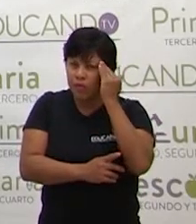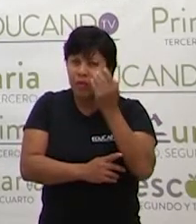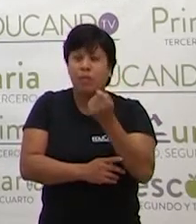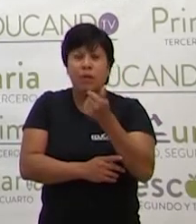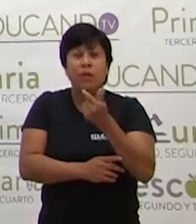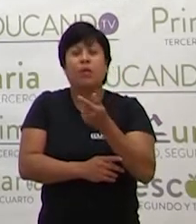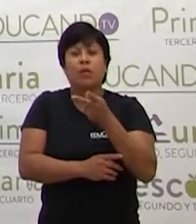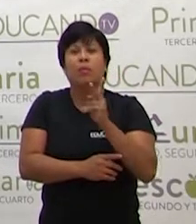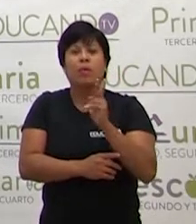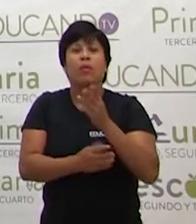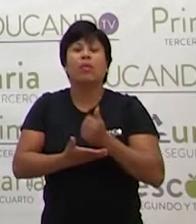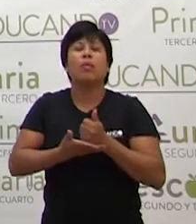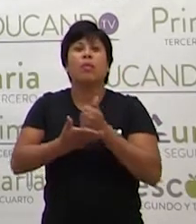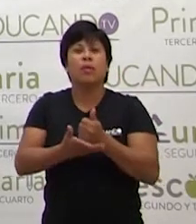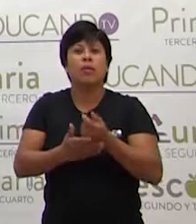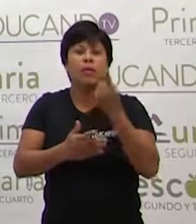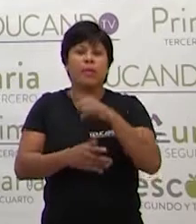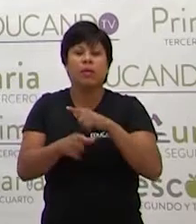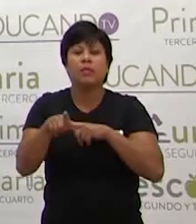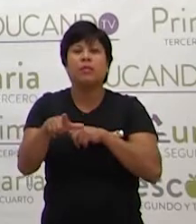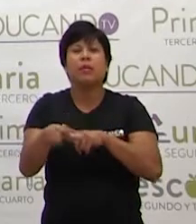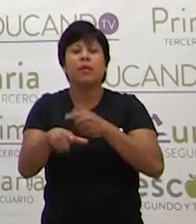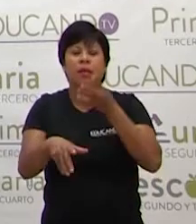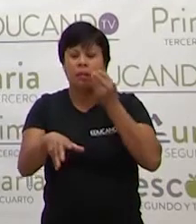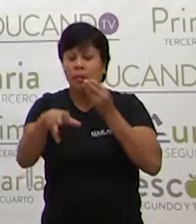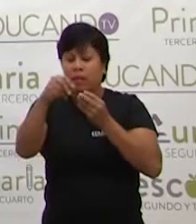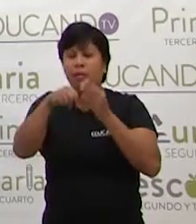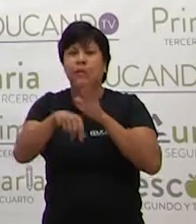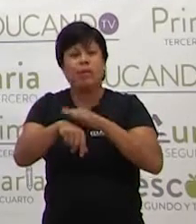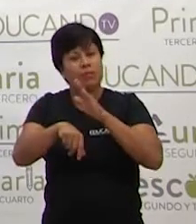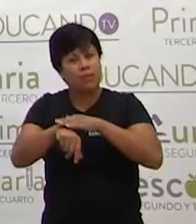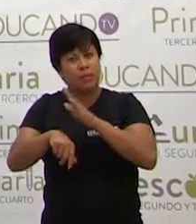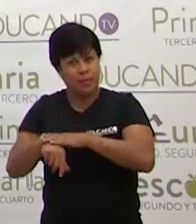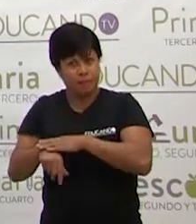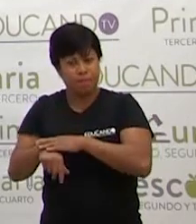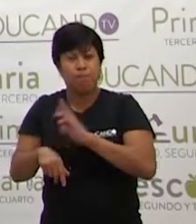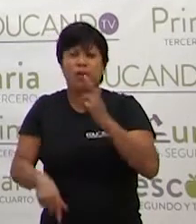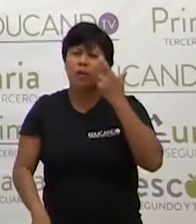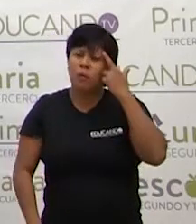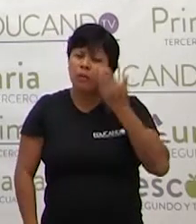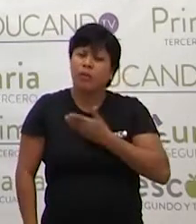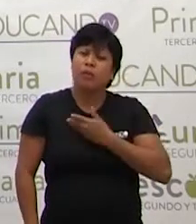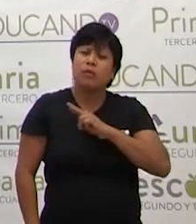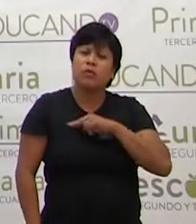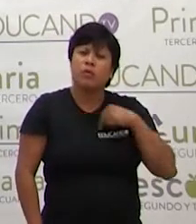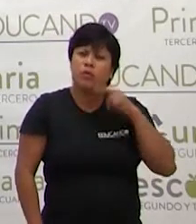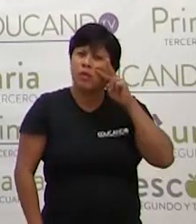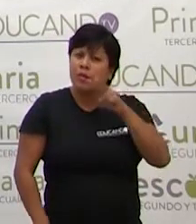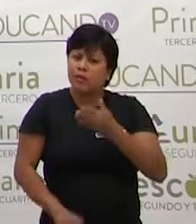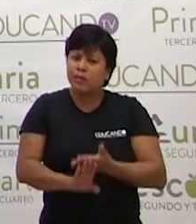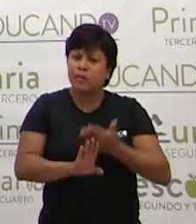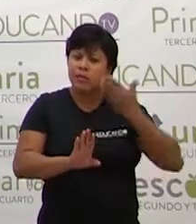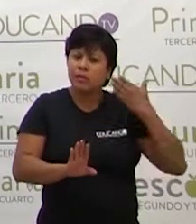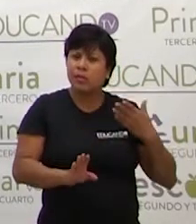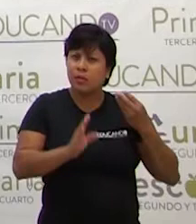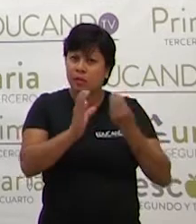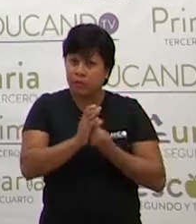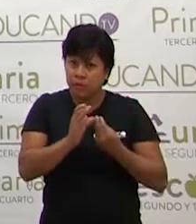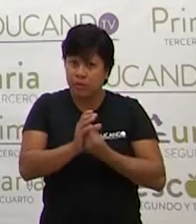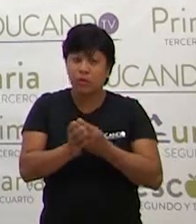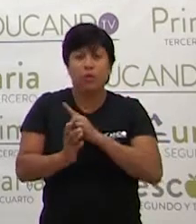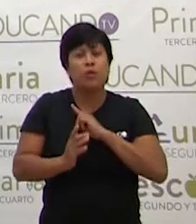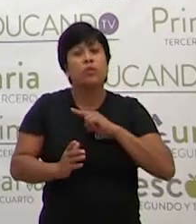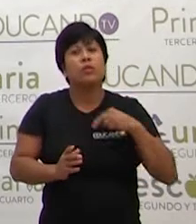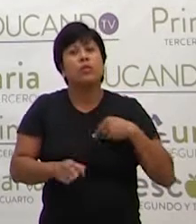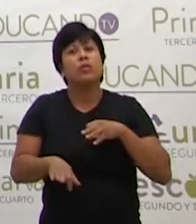embargo te va a ayudar a seguir aprendiendo más y más. ¿Recuerdas que vimos la sesión pasada? Estuvimos